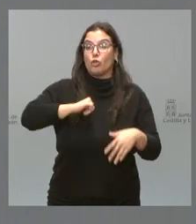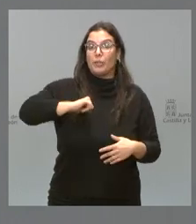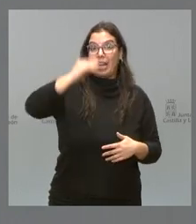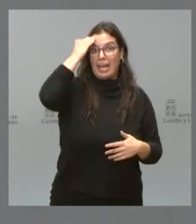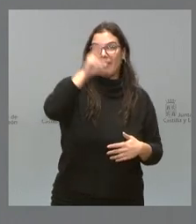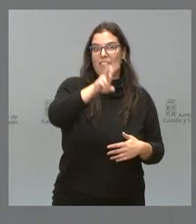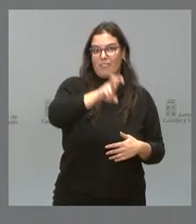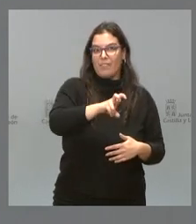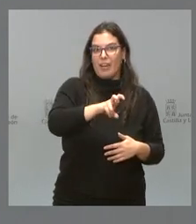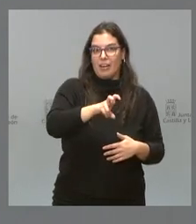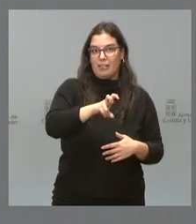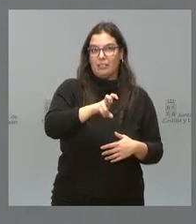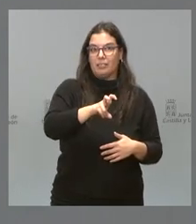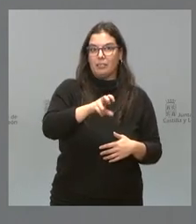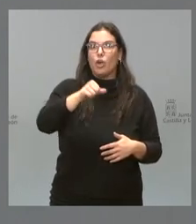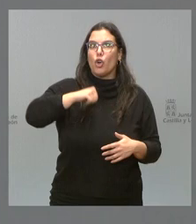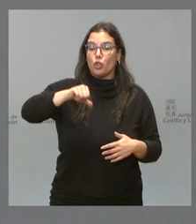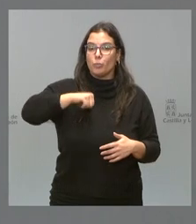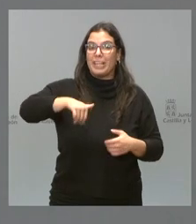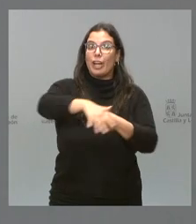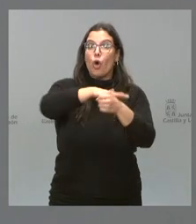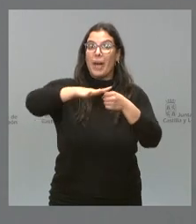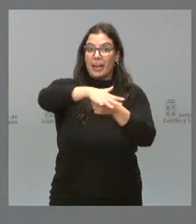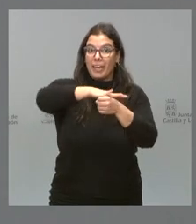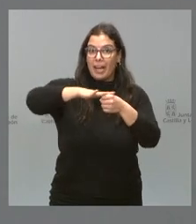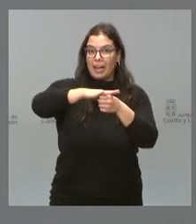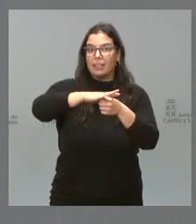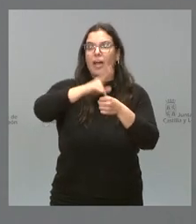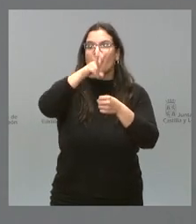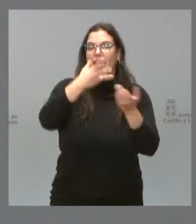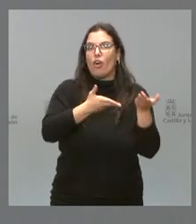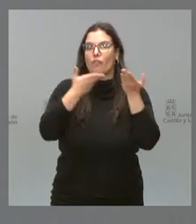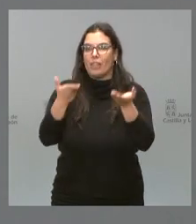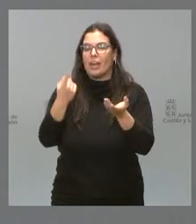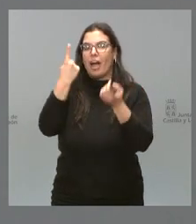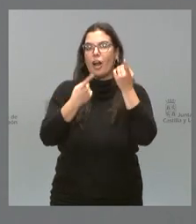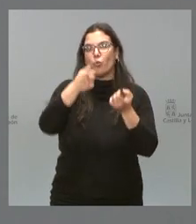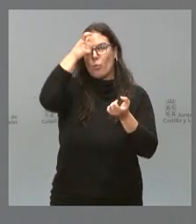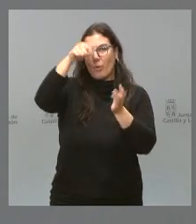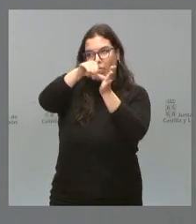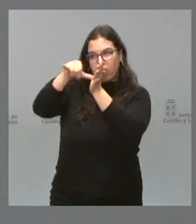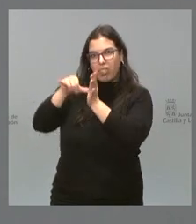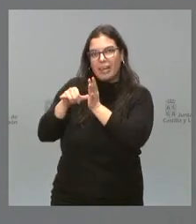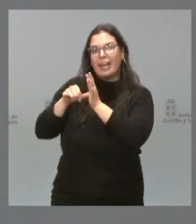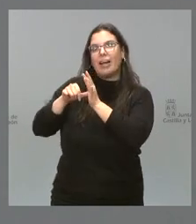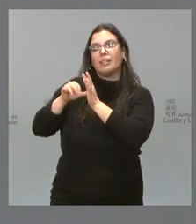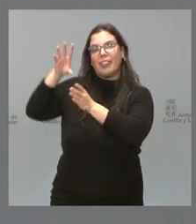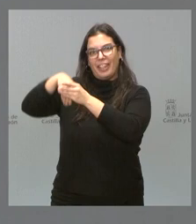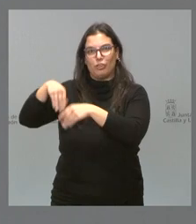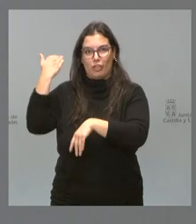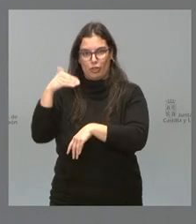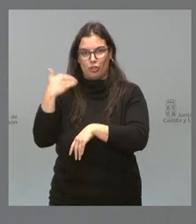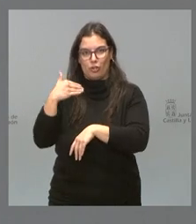Aranda de duelo el hospital Santo reyes que es un hospital de ámbito comarcal pues puede dar servicio a algunos municipios y algunas personas de Soria